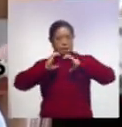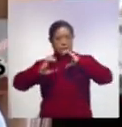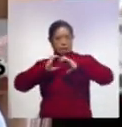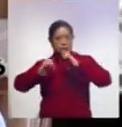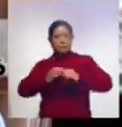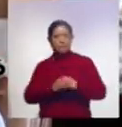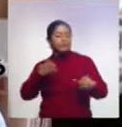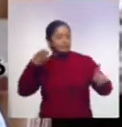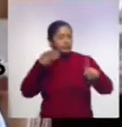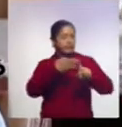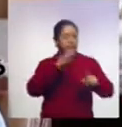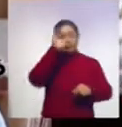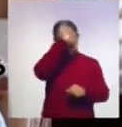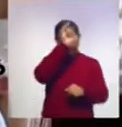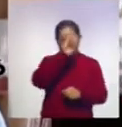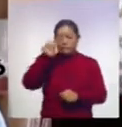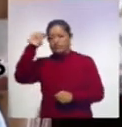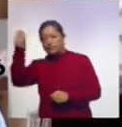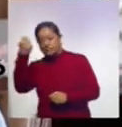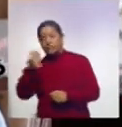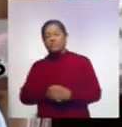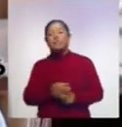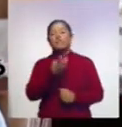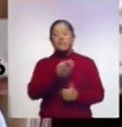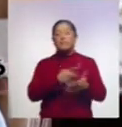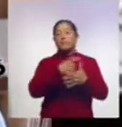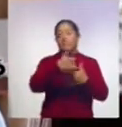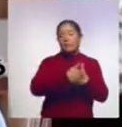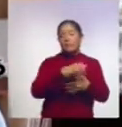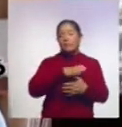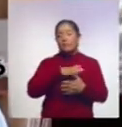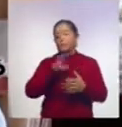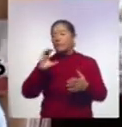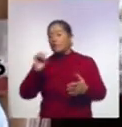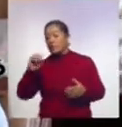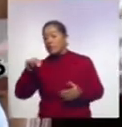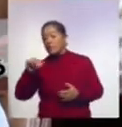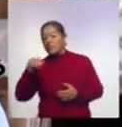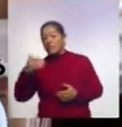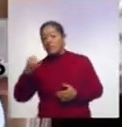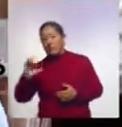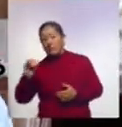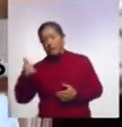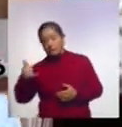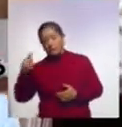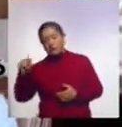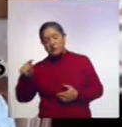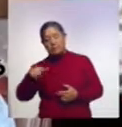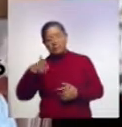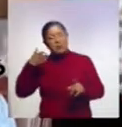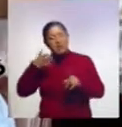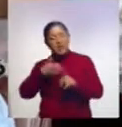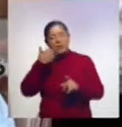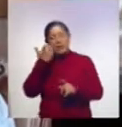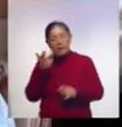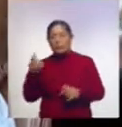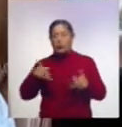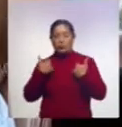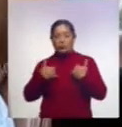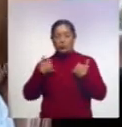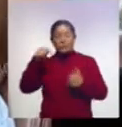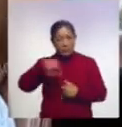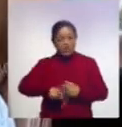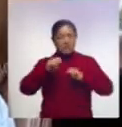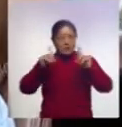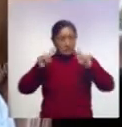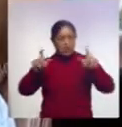ciencia y tecnología. Este proyecto lo hacemos en colaboración con el CONACYT y la intención es que la juventud, los jóvenes del estado,